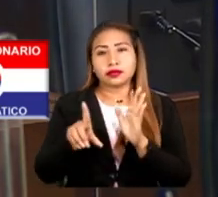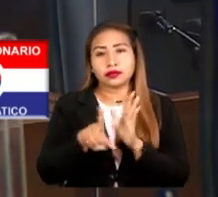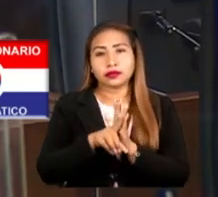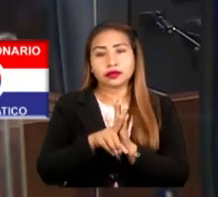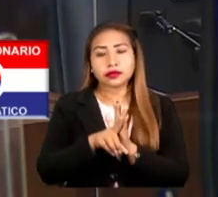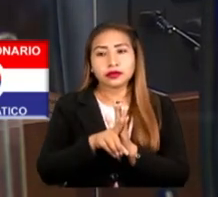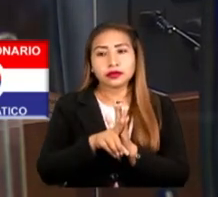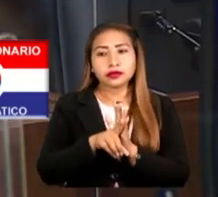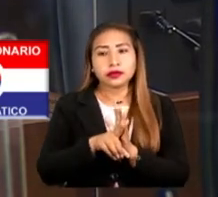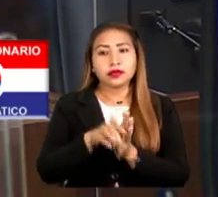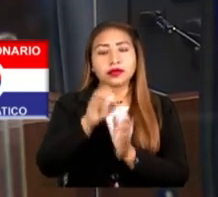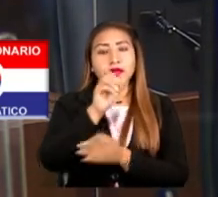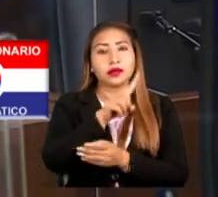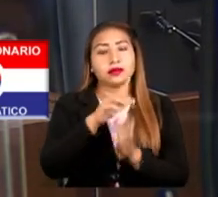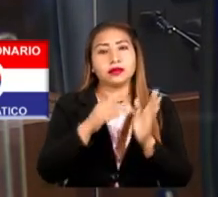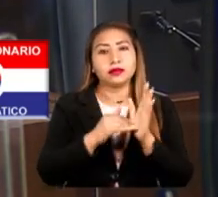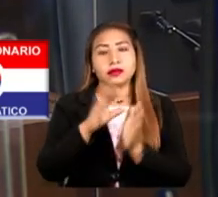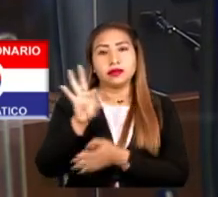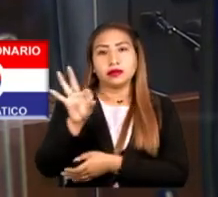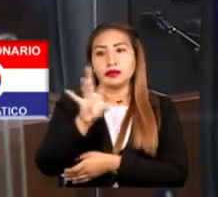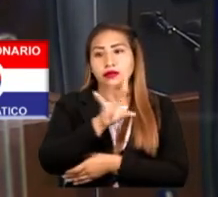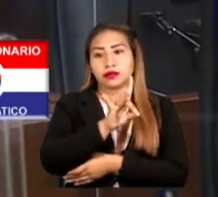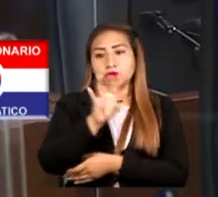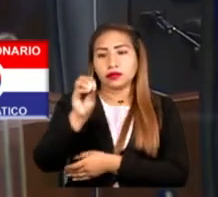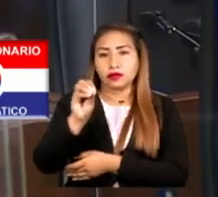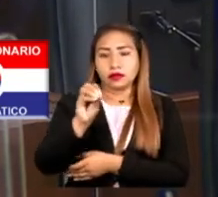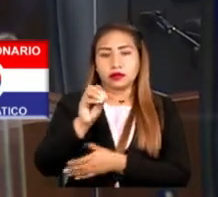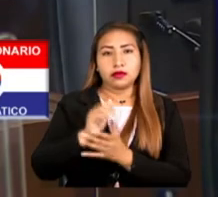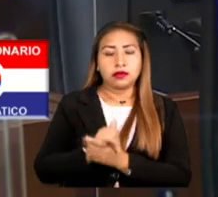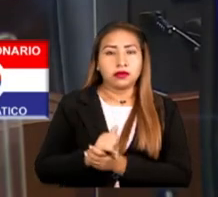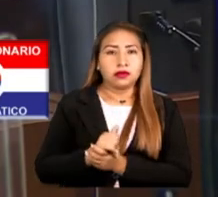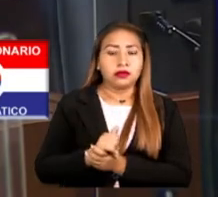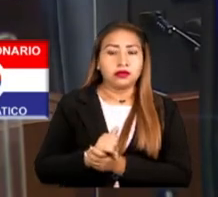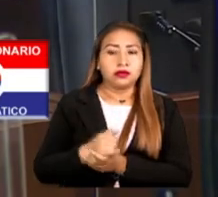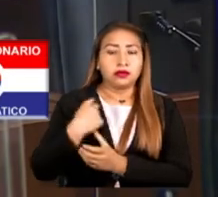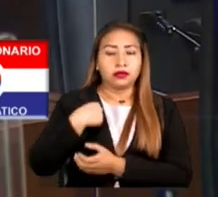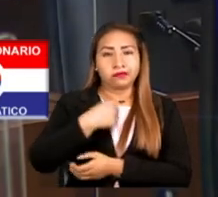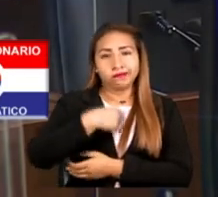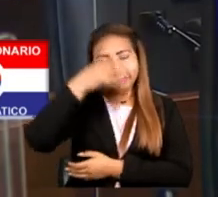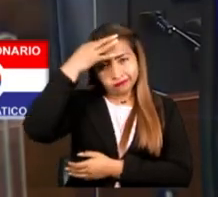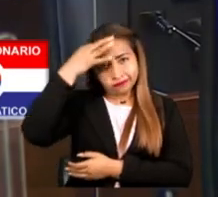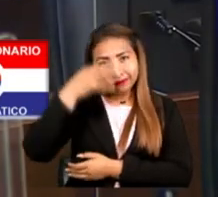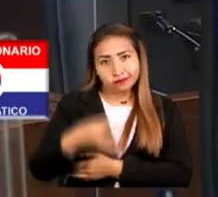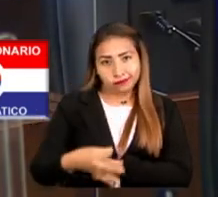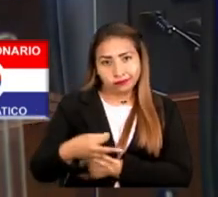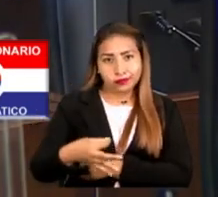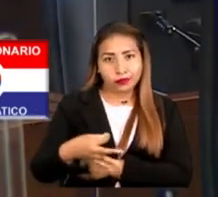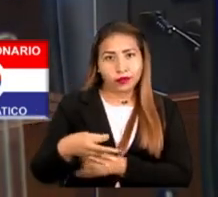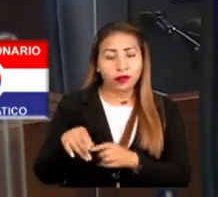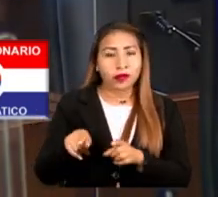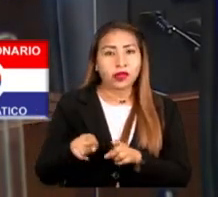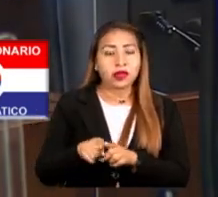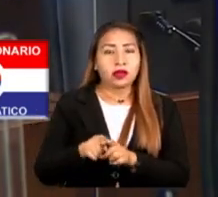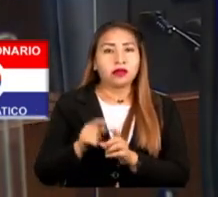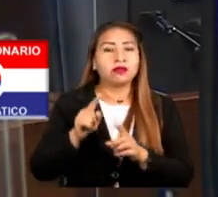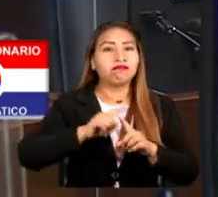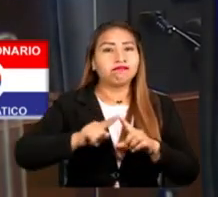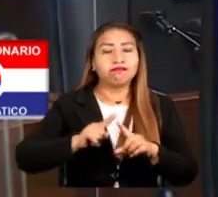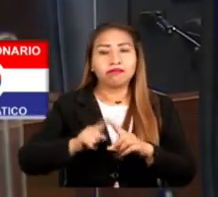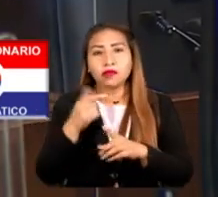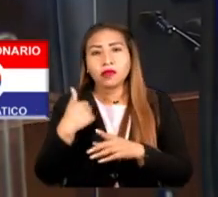de 1980, y estamos seguros que con su dinamismo, su entrega